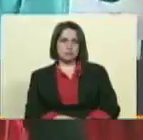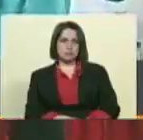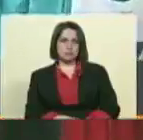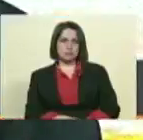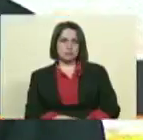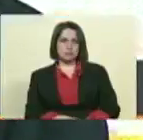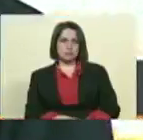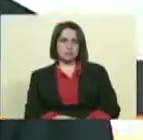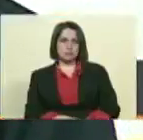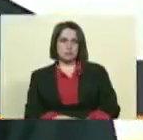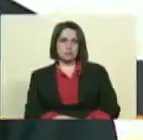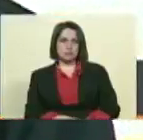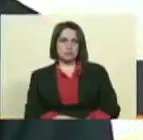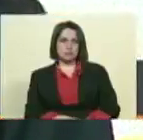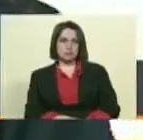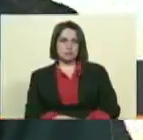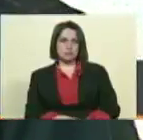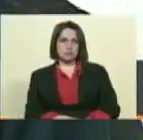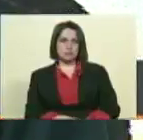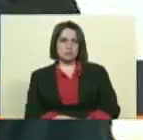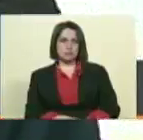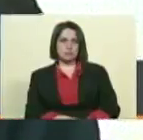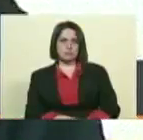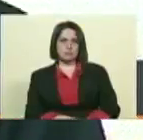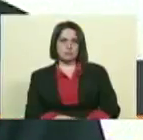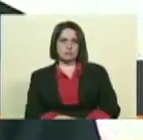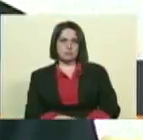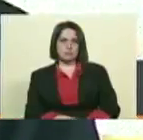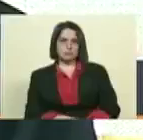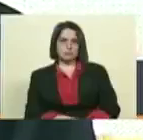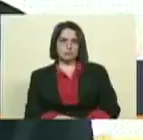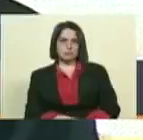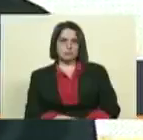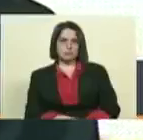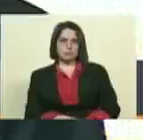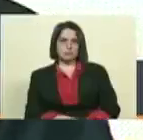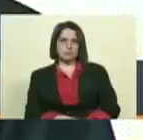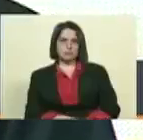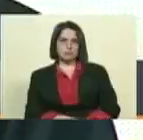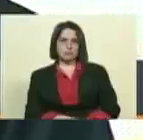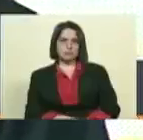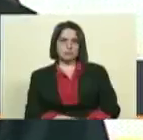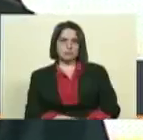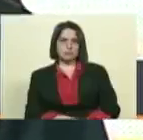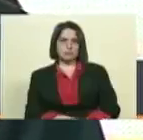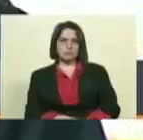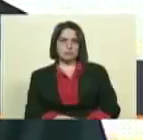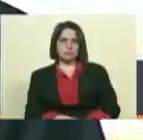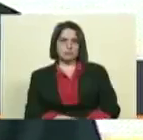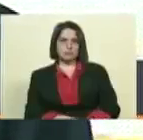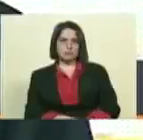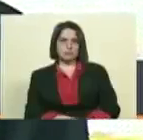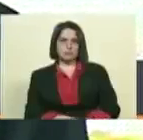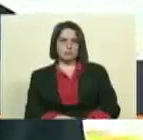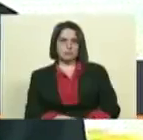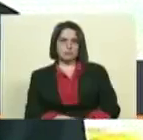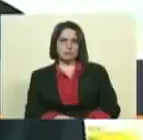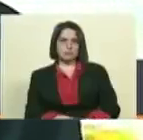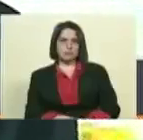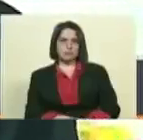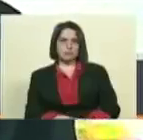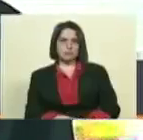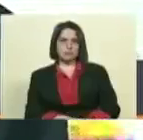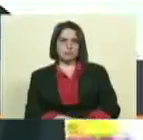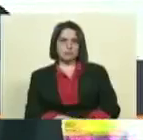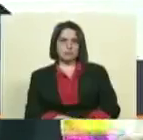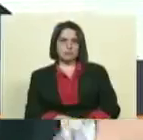cuando monta en el avión para ir a bombardear a los niños del Vietnam, para